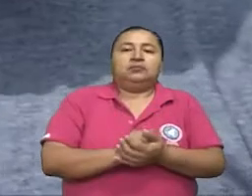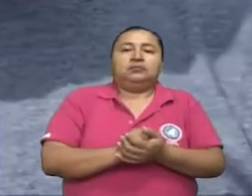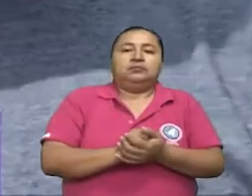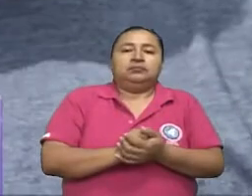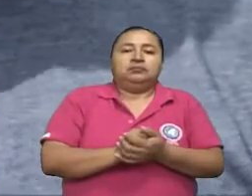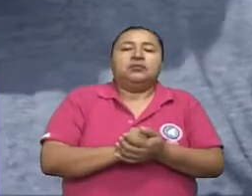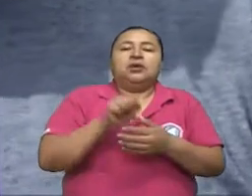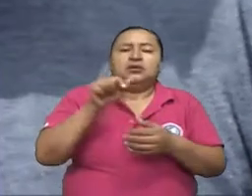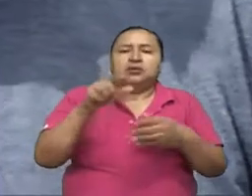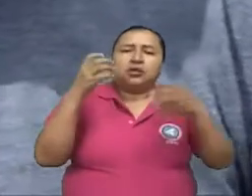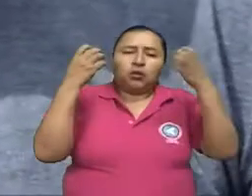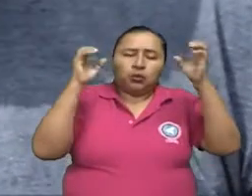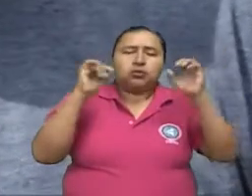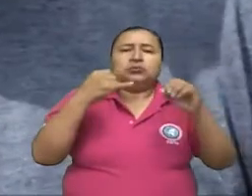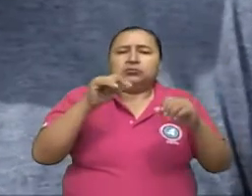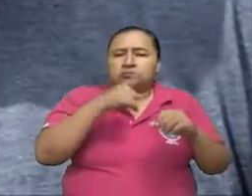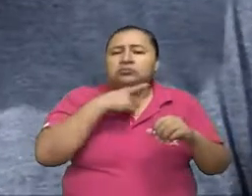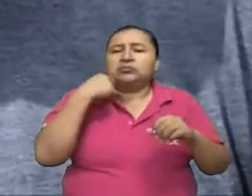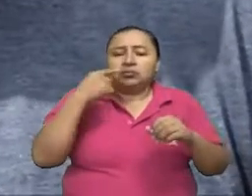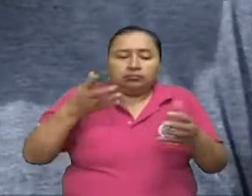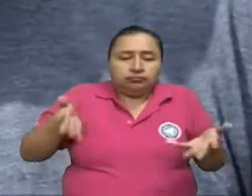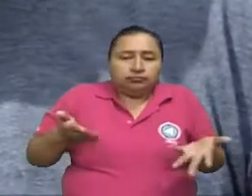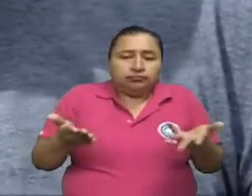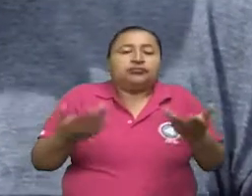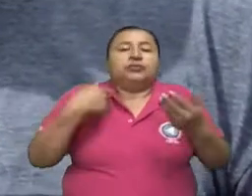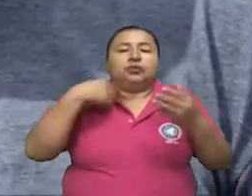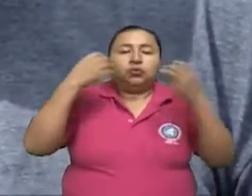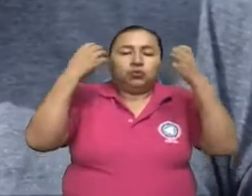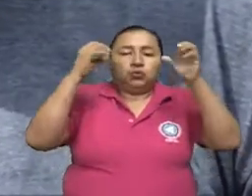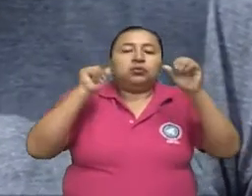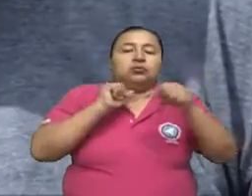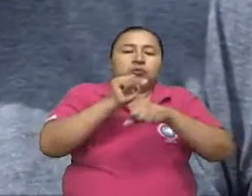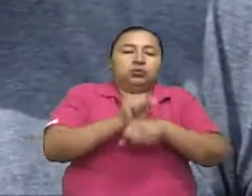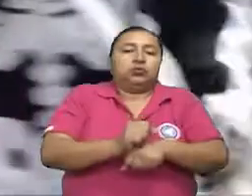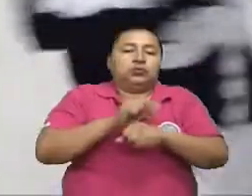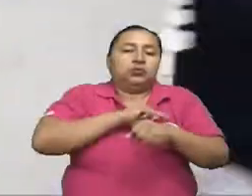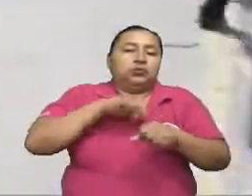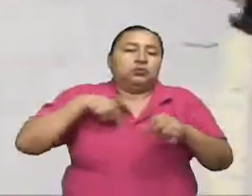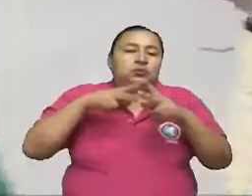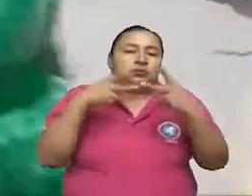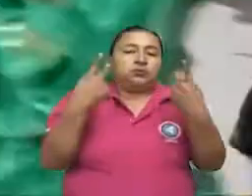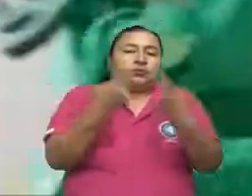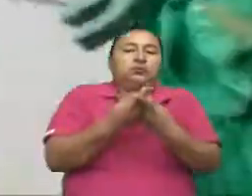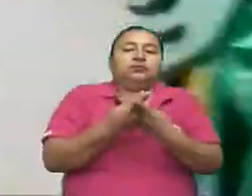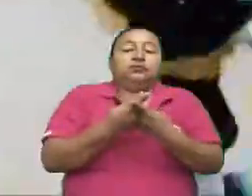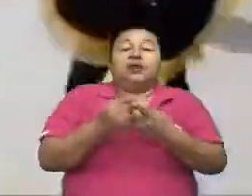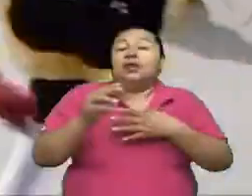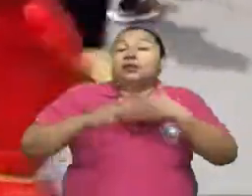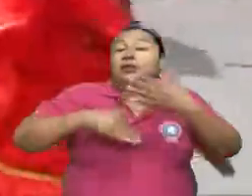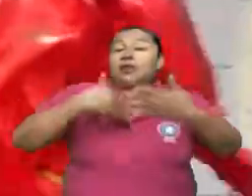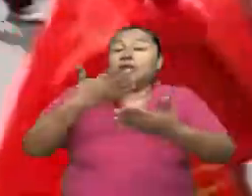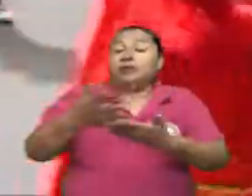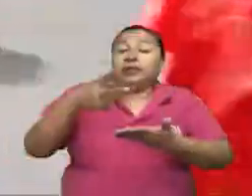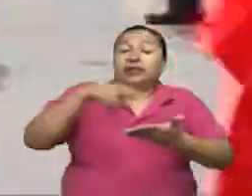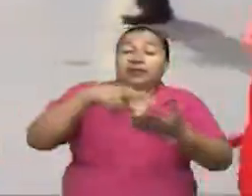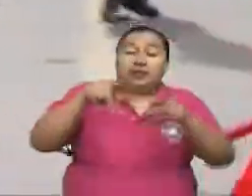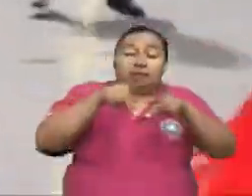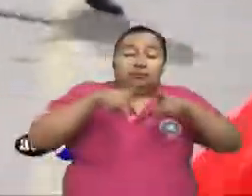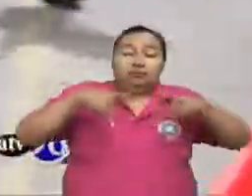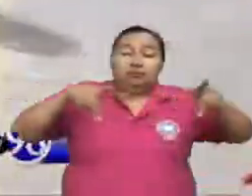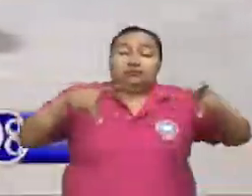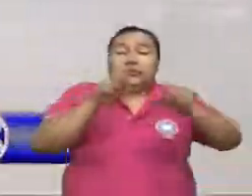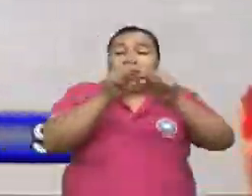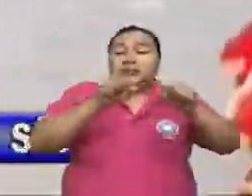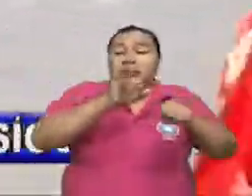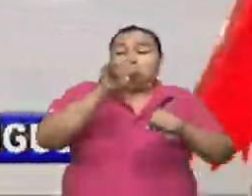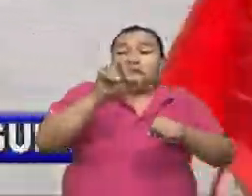Y la cultura, sí, así es, promoviendo la cultura y tradiciones de nuestro pueblo. Luego de bailar en la plaza de San Jerónimo,